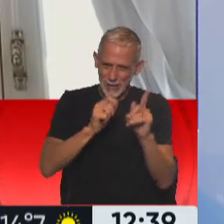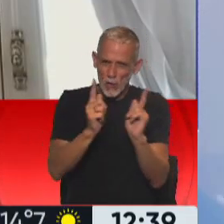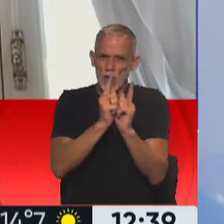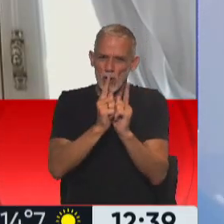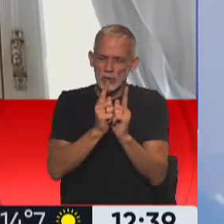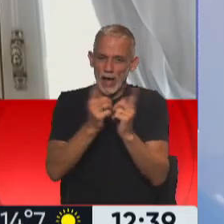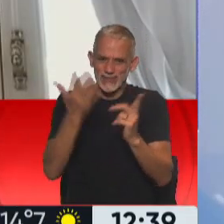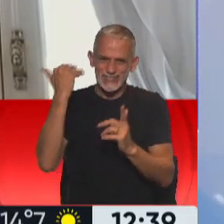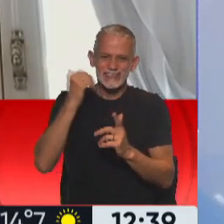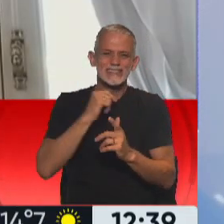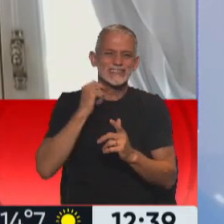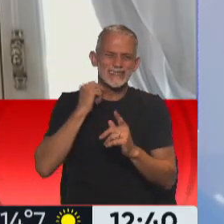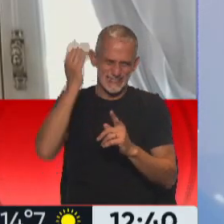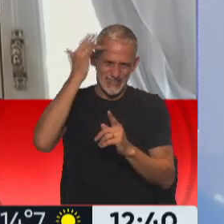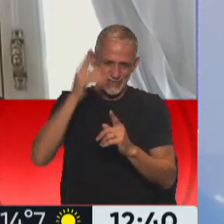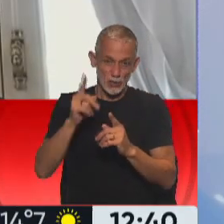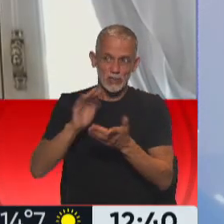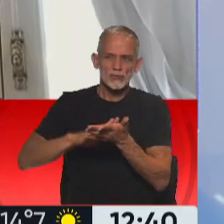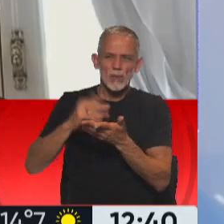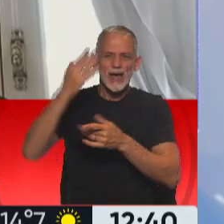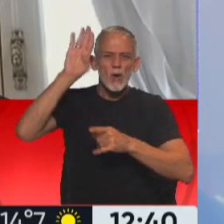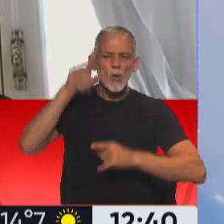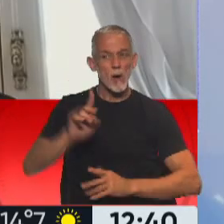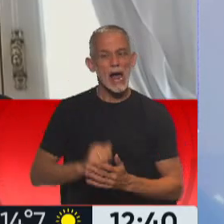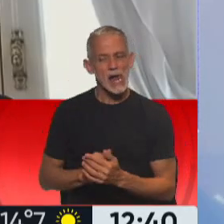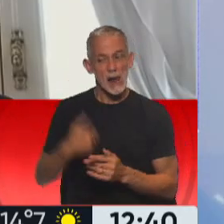pequeño, siendo sacerdote, un pequeño tratado sobre Cuba.